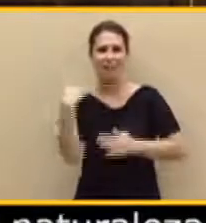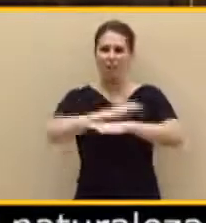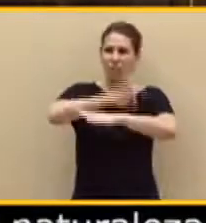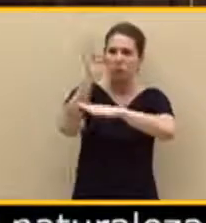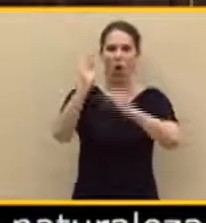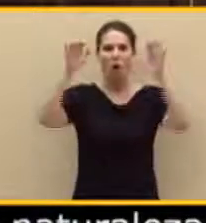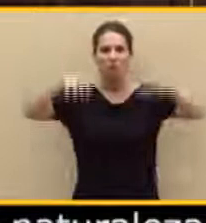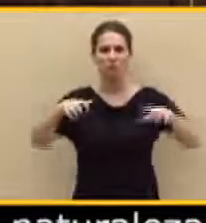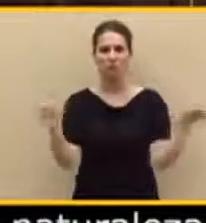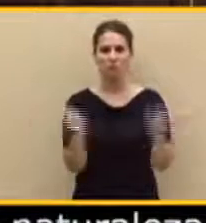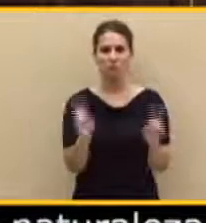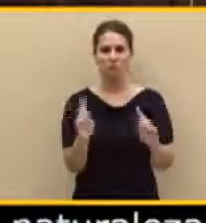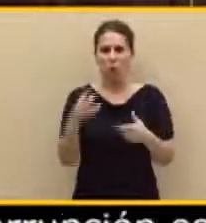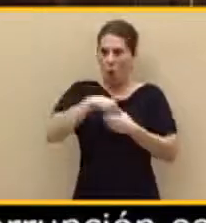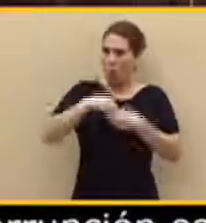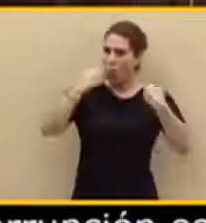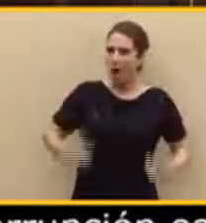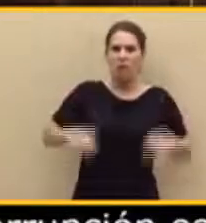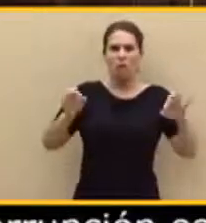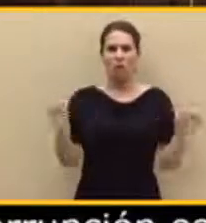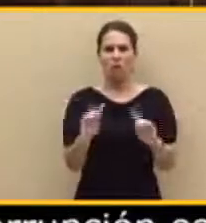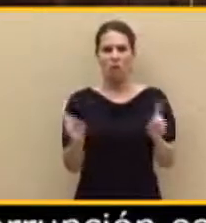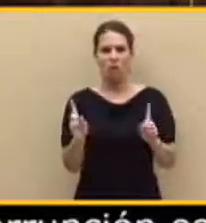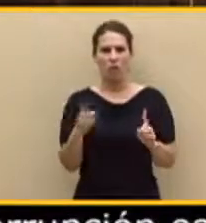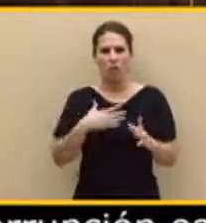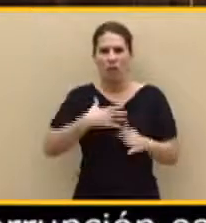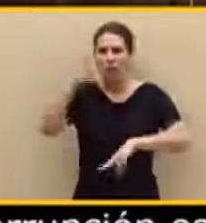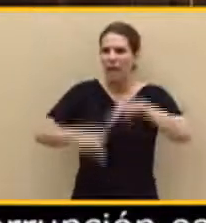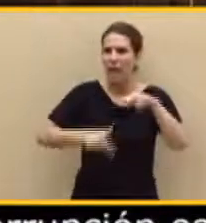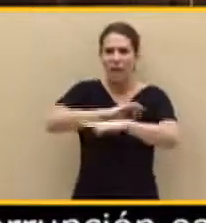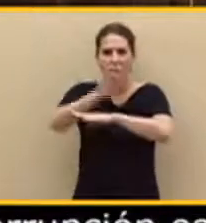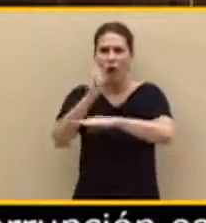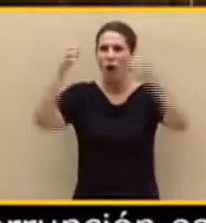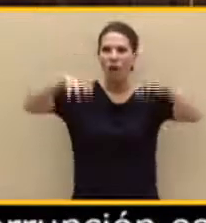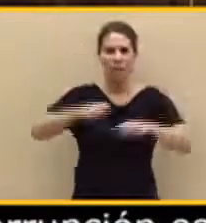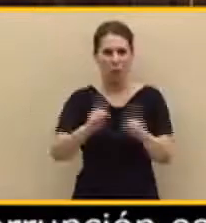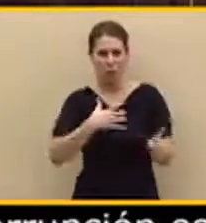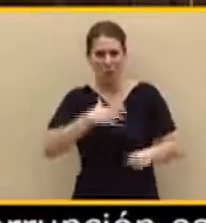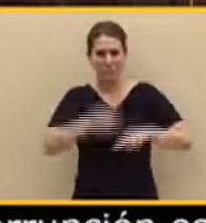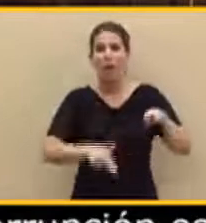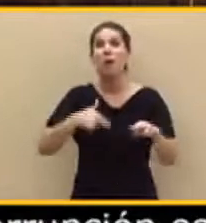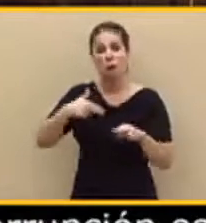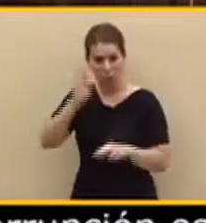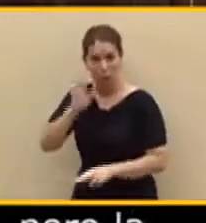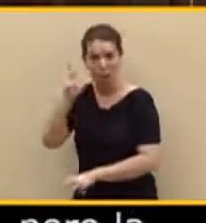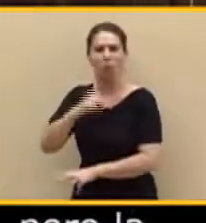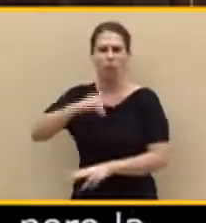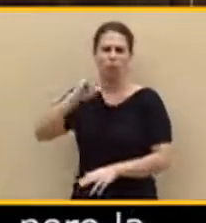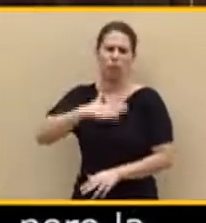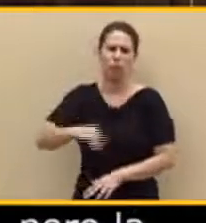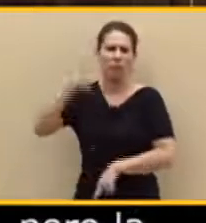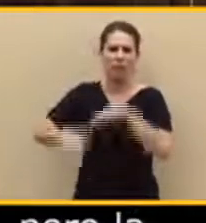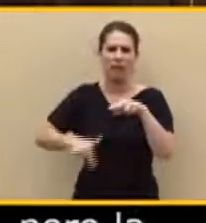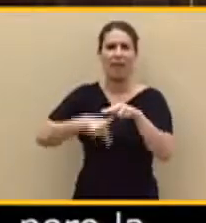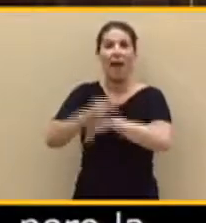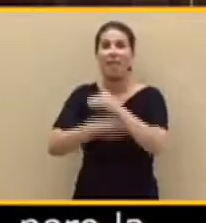se puede evitar que la lluvia caiga, tampoco que salga el sol, señor Casado, pero la corrupción, se lo aseguro, se puede evitar. Se hace con políticas económicas,